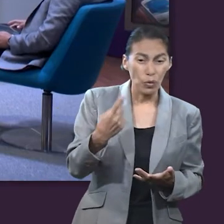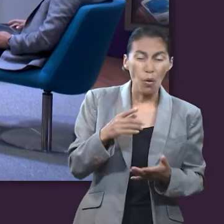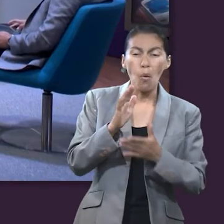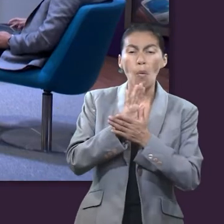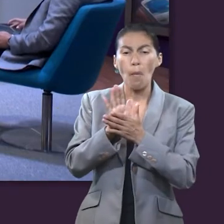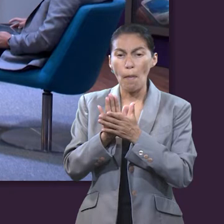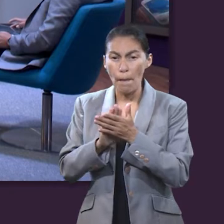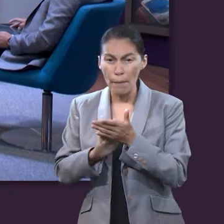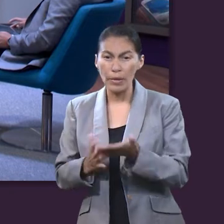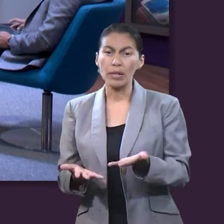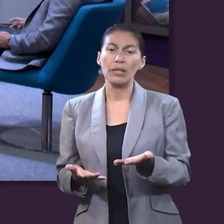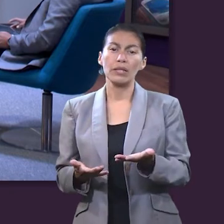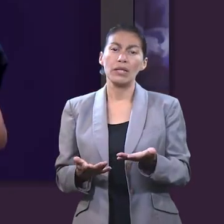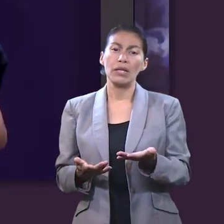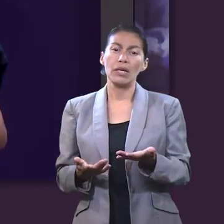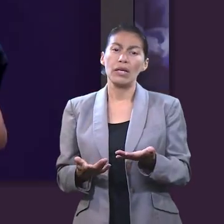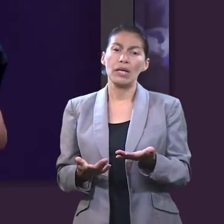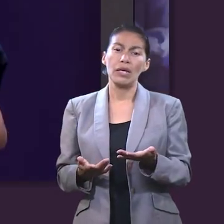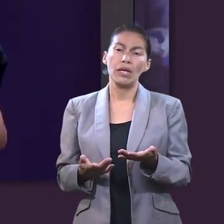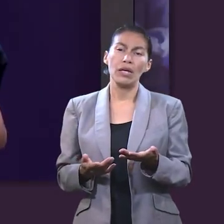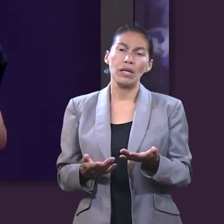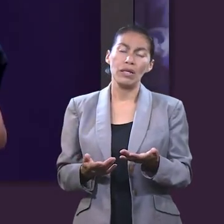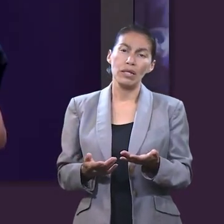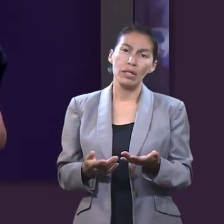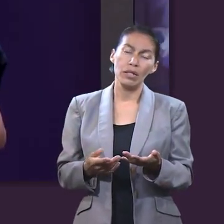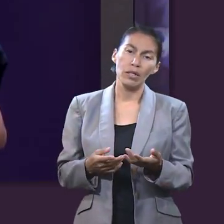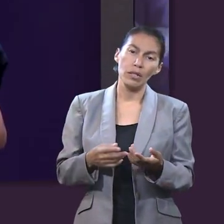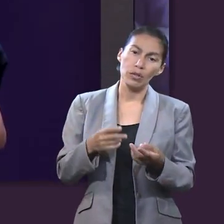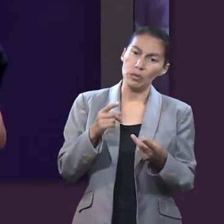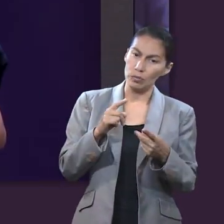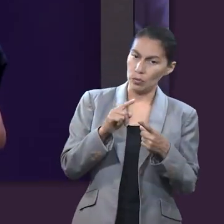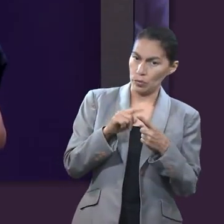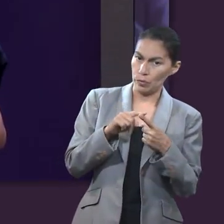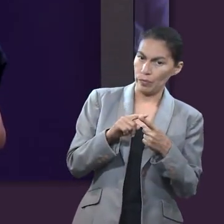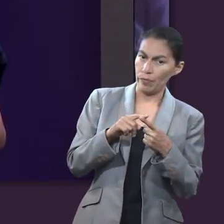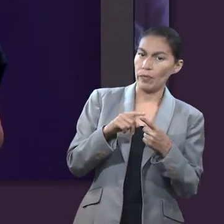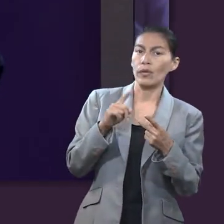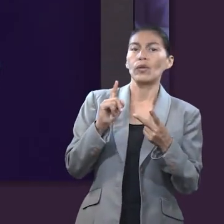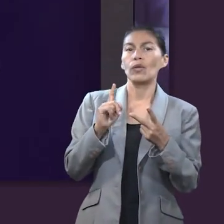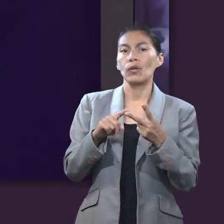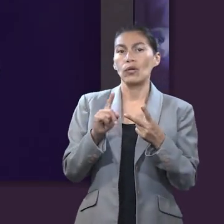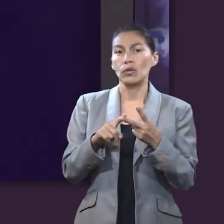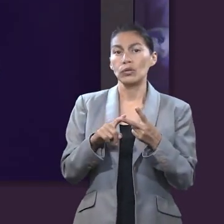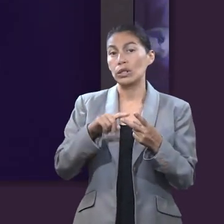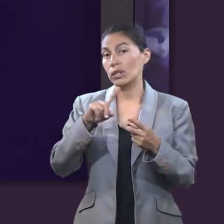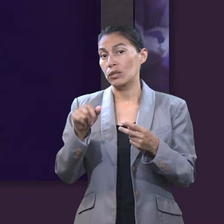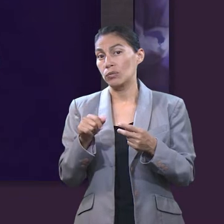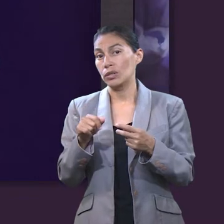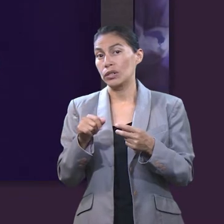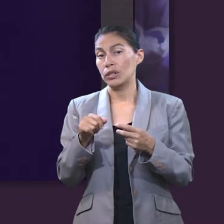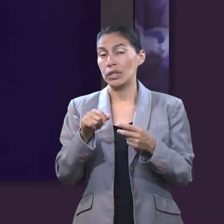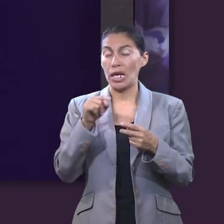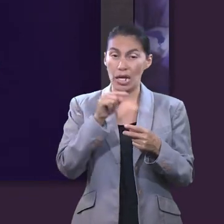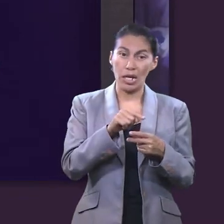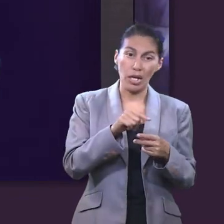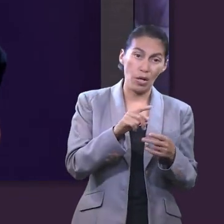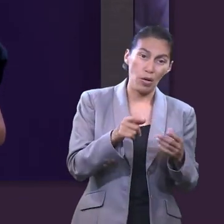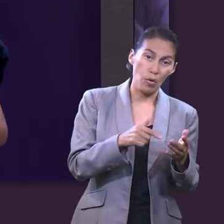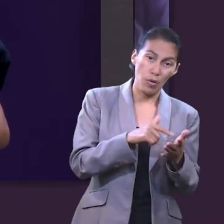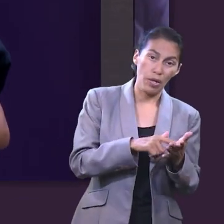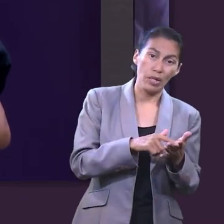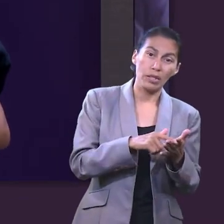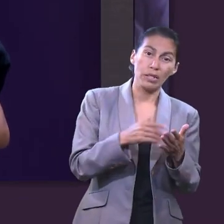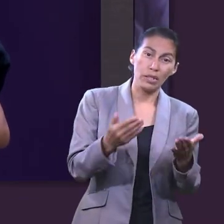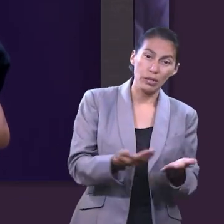¿no? Tener que ser humilde y nacer en un lugar, pues, sencillo. Y el segundo es la huida a Egipto.